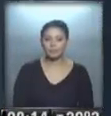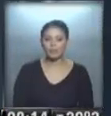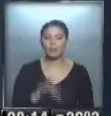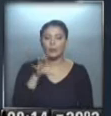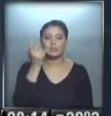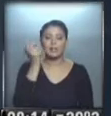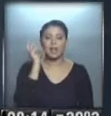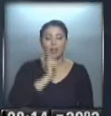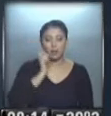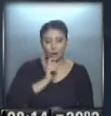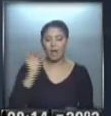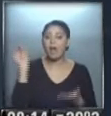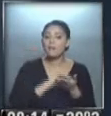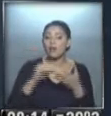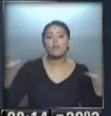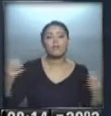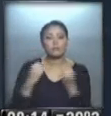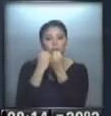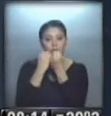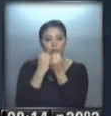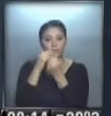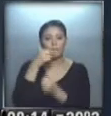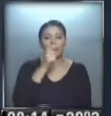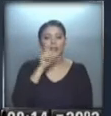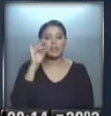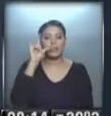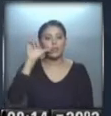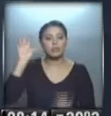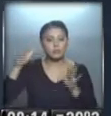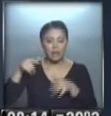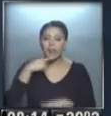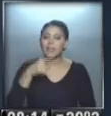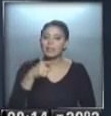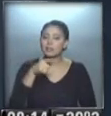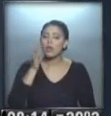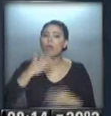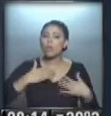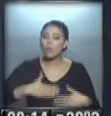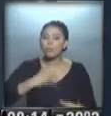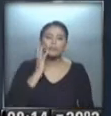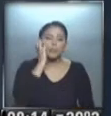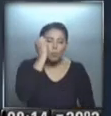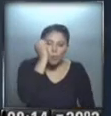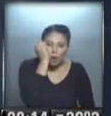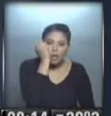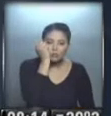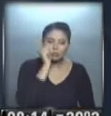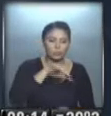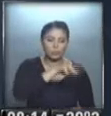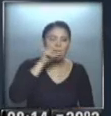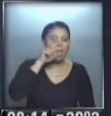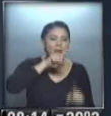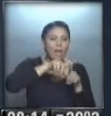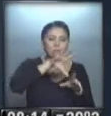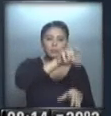la rioja el abogado de la fundación maría de los ángeles confirmó que no son humanos los restos socios hallados en ex